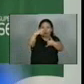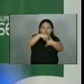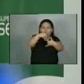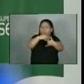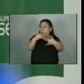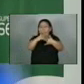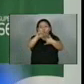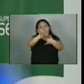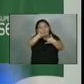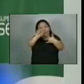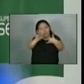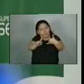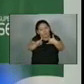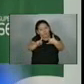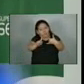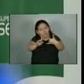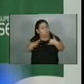este día